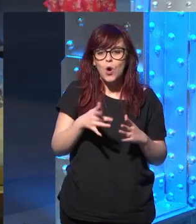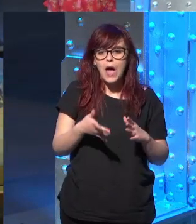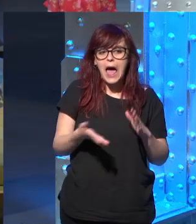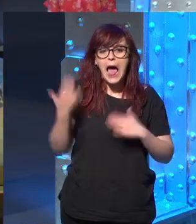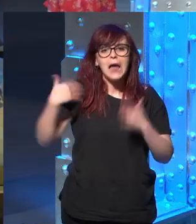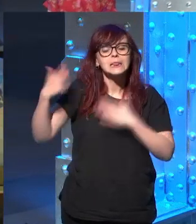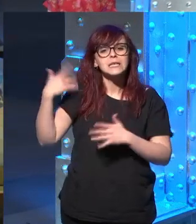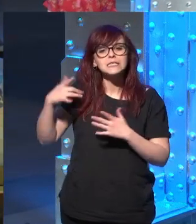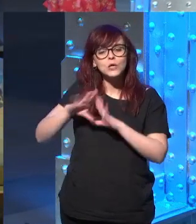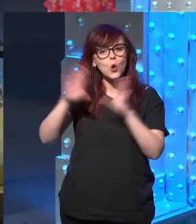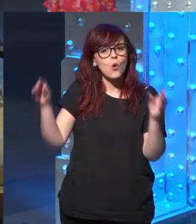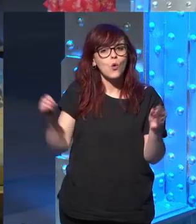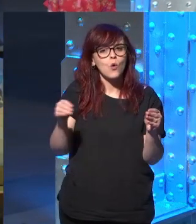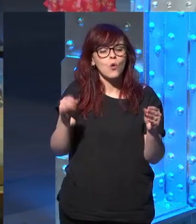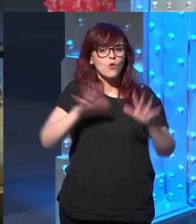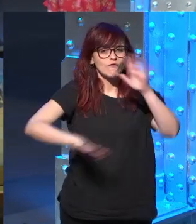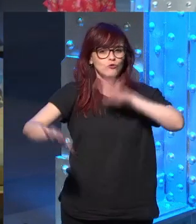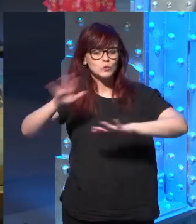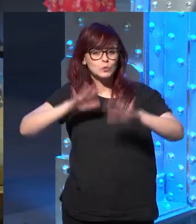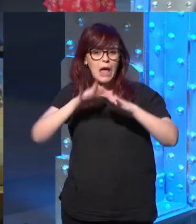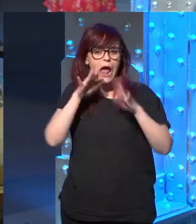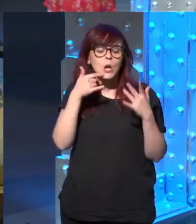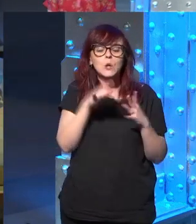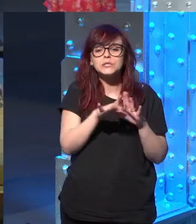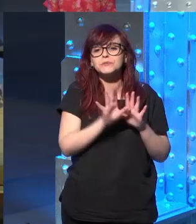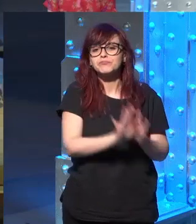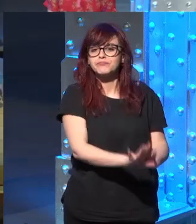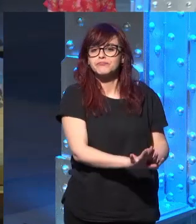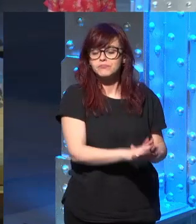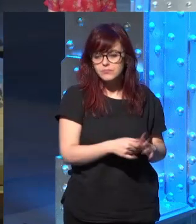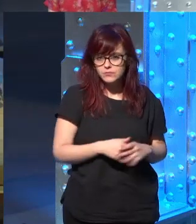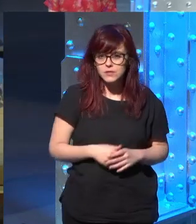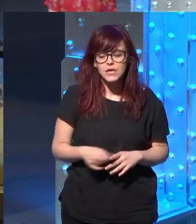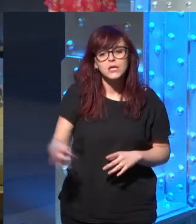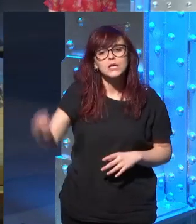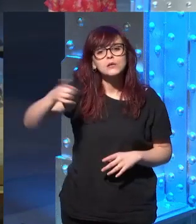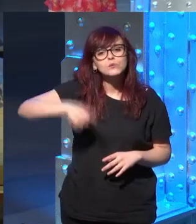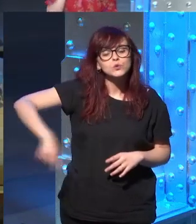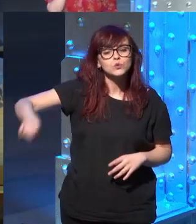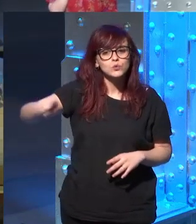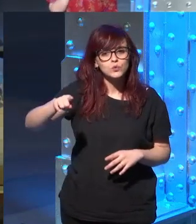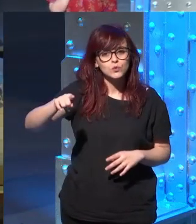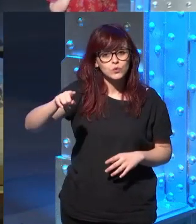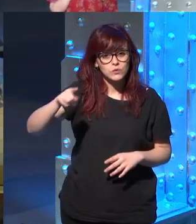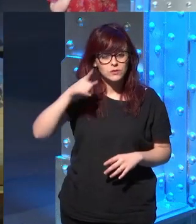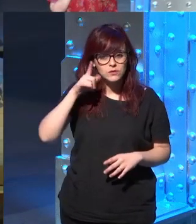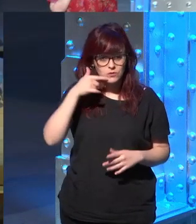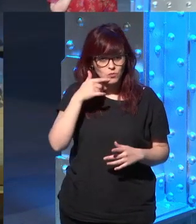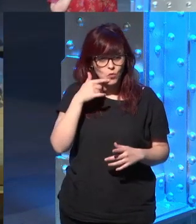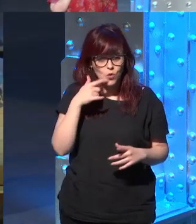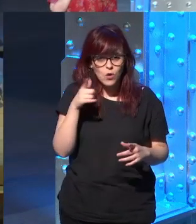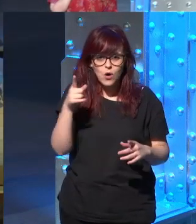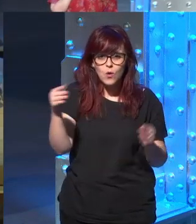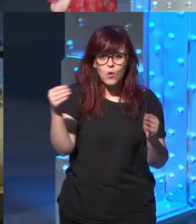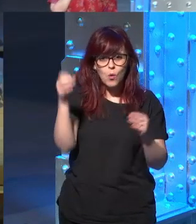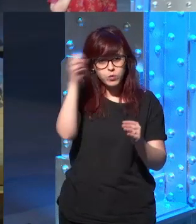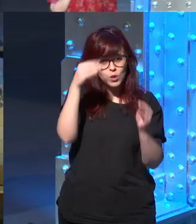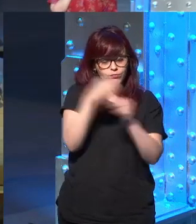Antes había una compulsión más grande, ahora es, bueno, algo que queda ahí. Vosotros estáis... No estabais de acuerdo, ¿no? Tampoco.